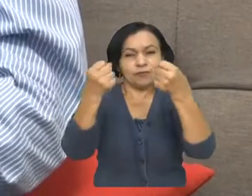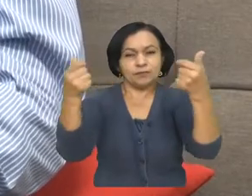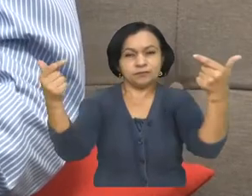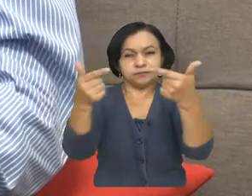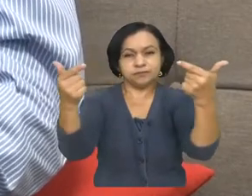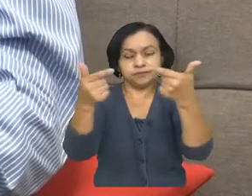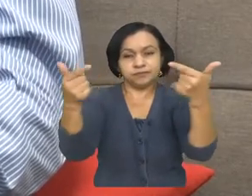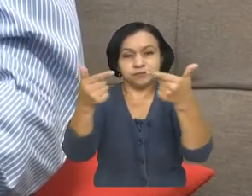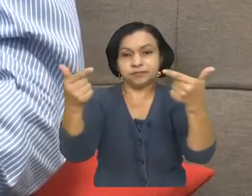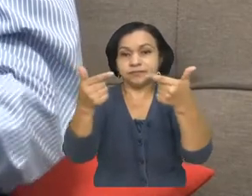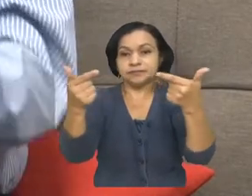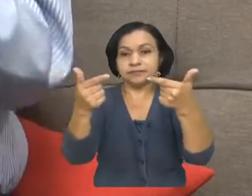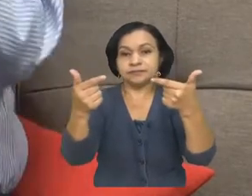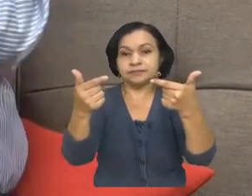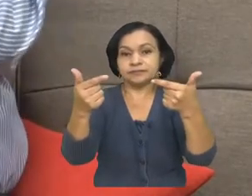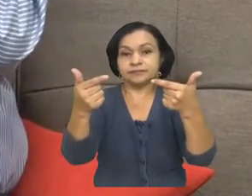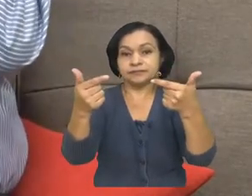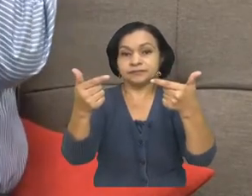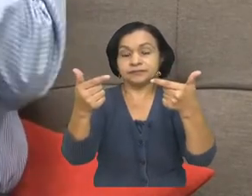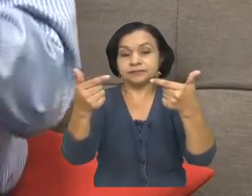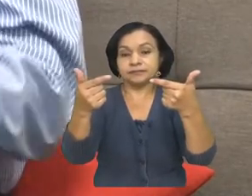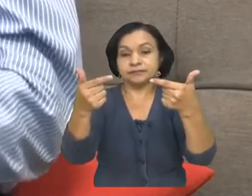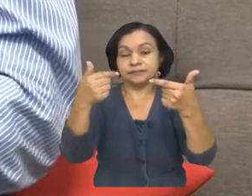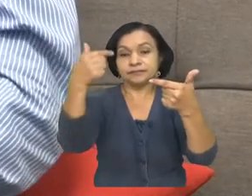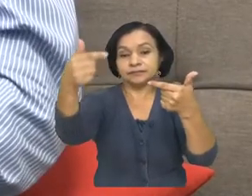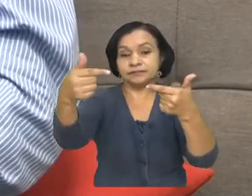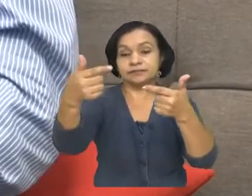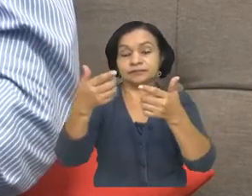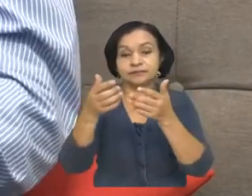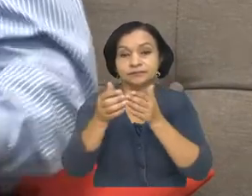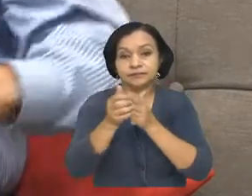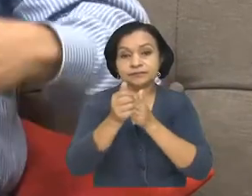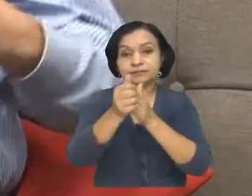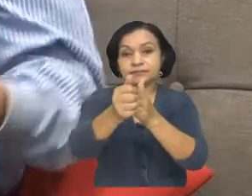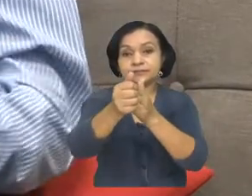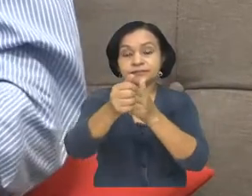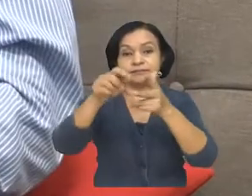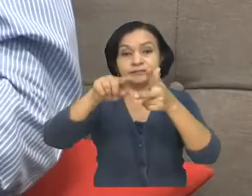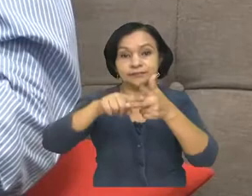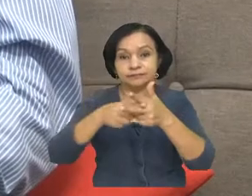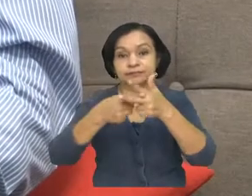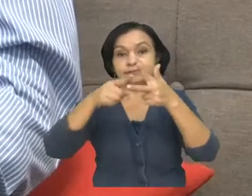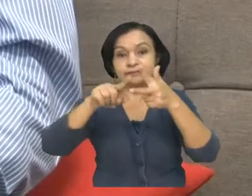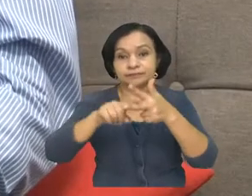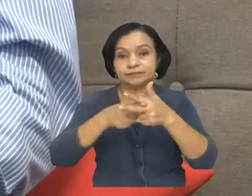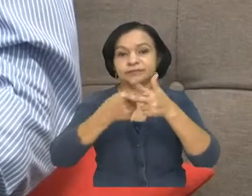en lo que es la vanguardia de la columna, y ahí comenzamos